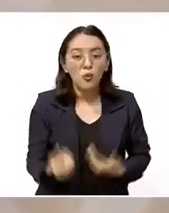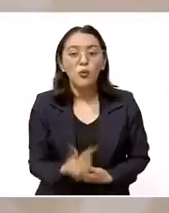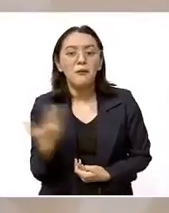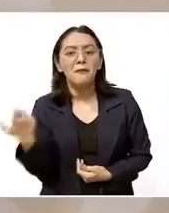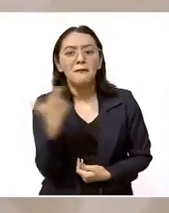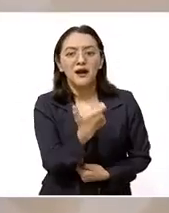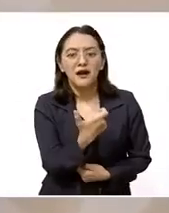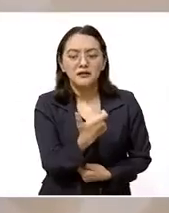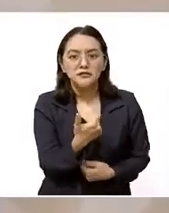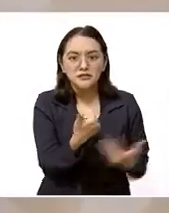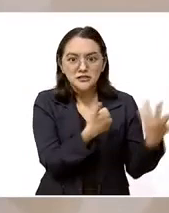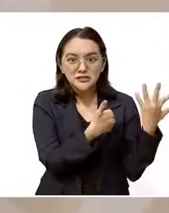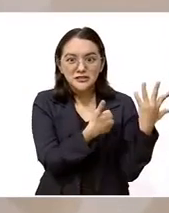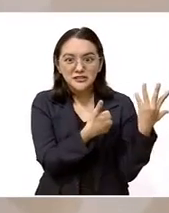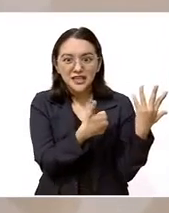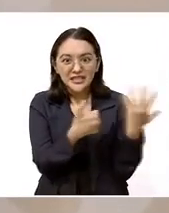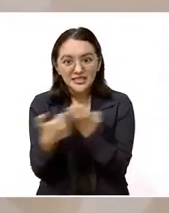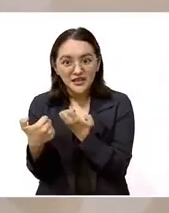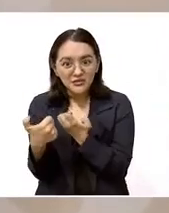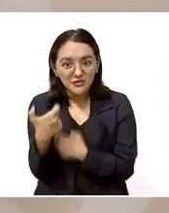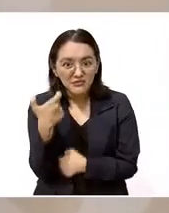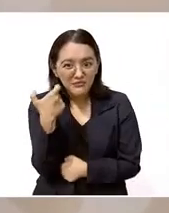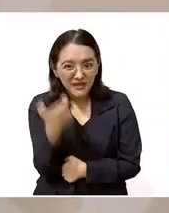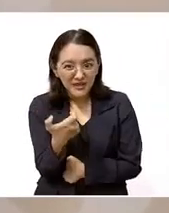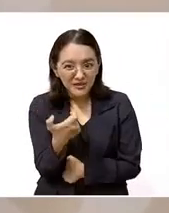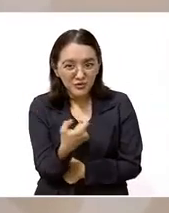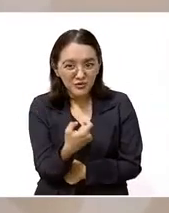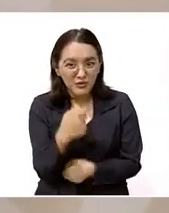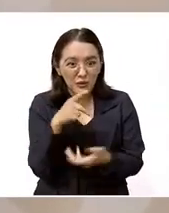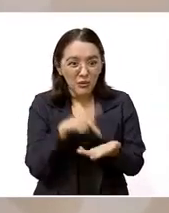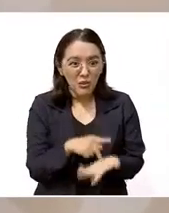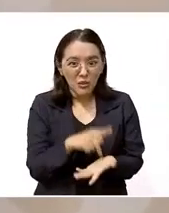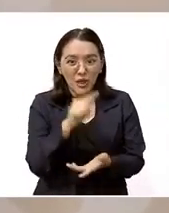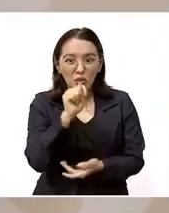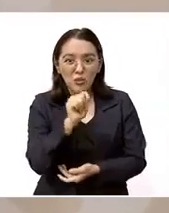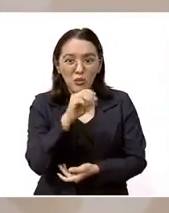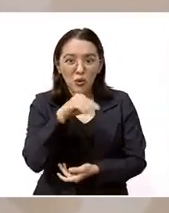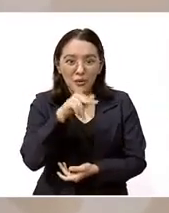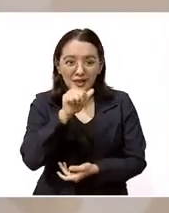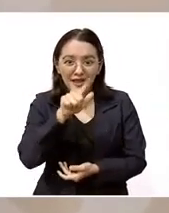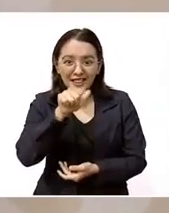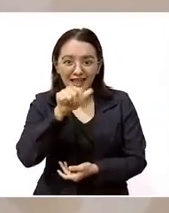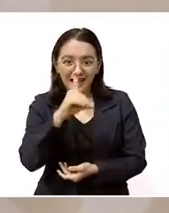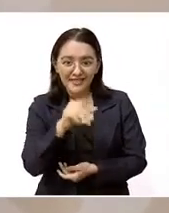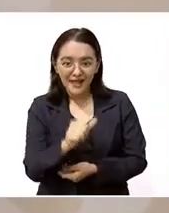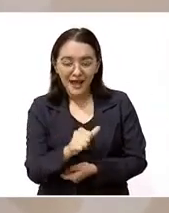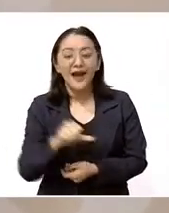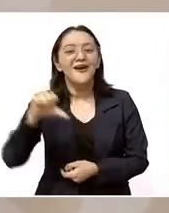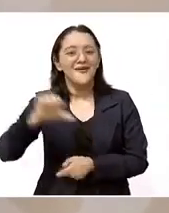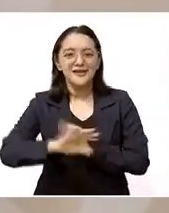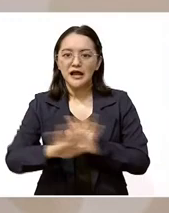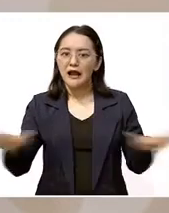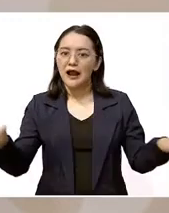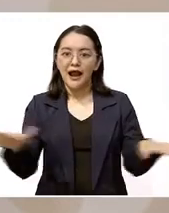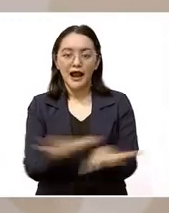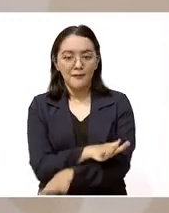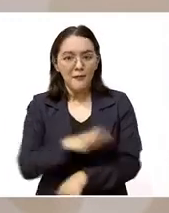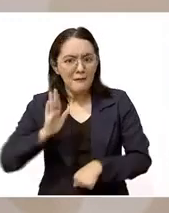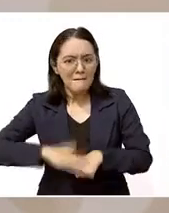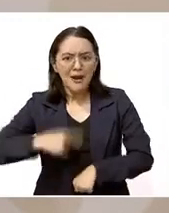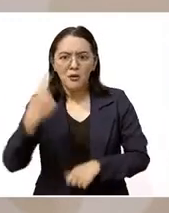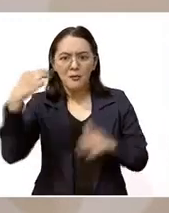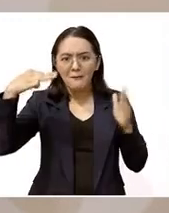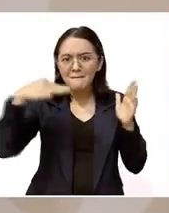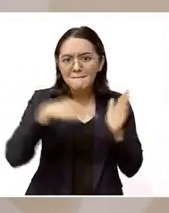la tonelada. Hoy reciben en promedio más de 1,100 pesos por